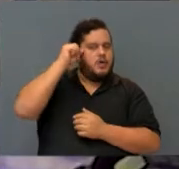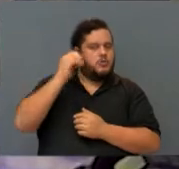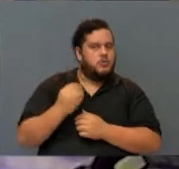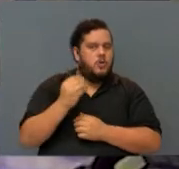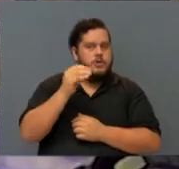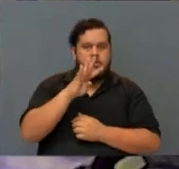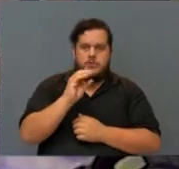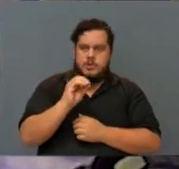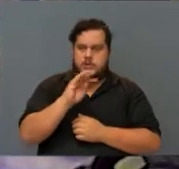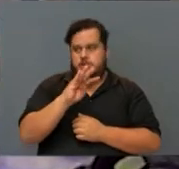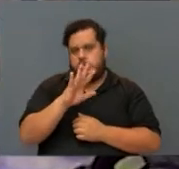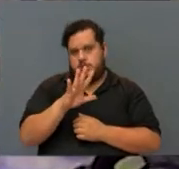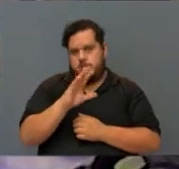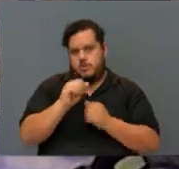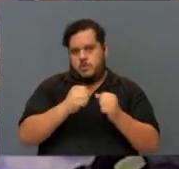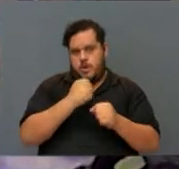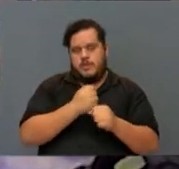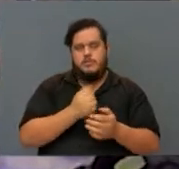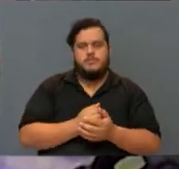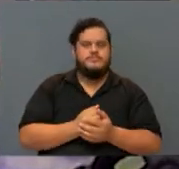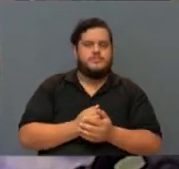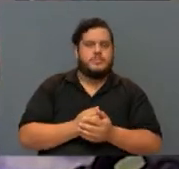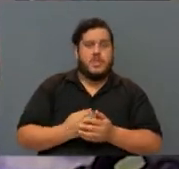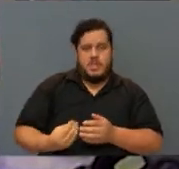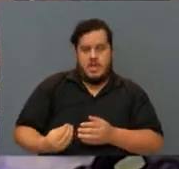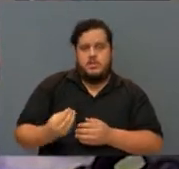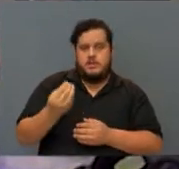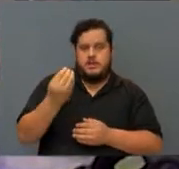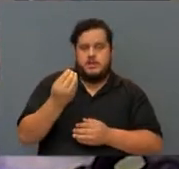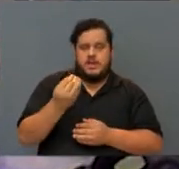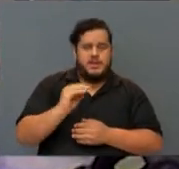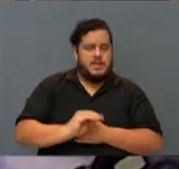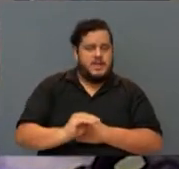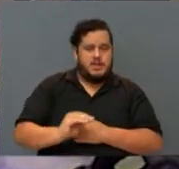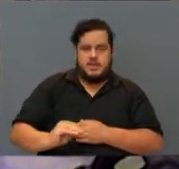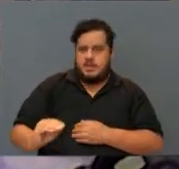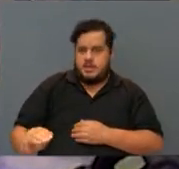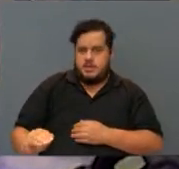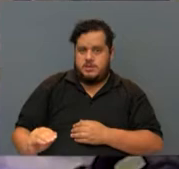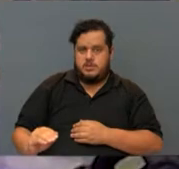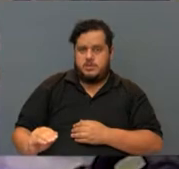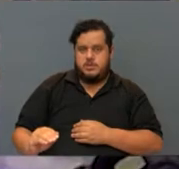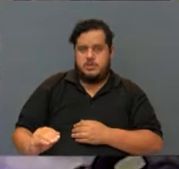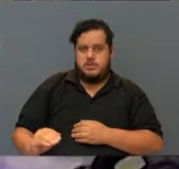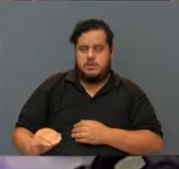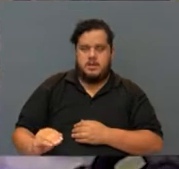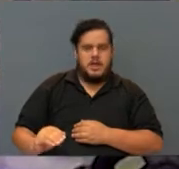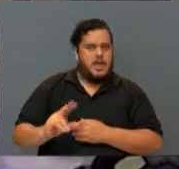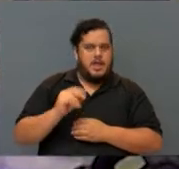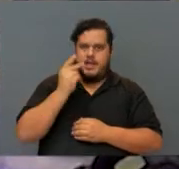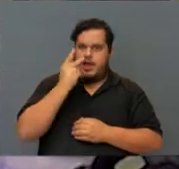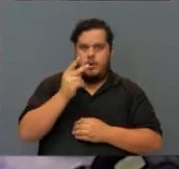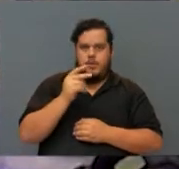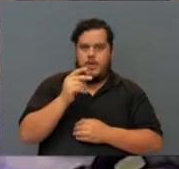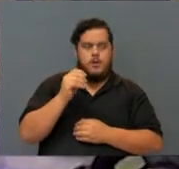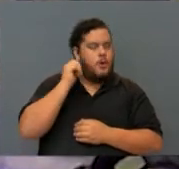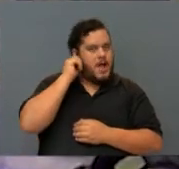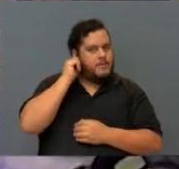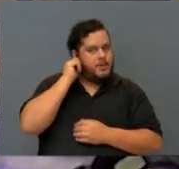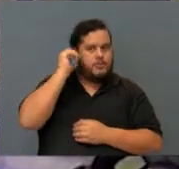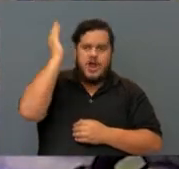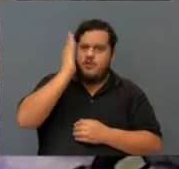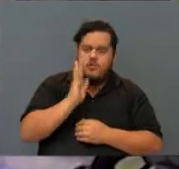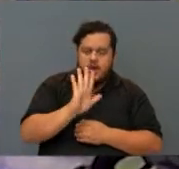40 a 45 años adolescentes niños que no vieron a maradona nunca en su historia